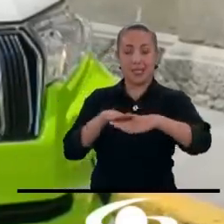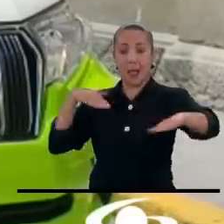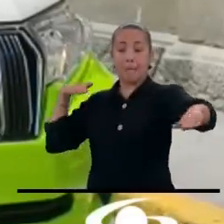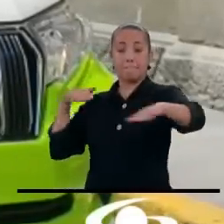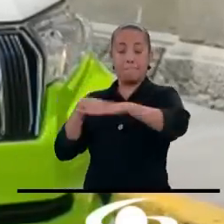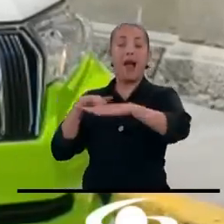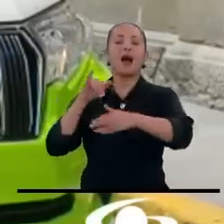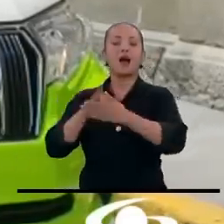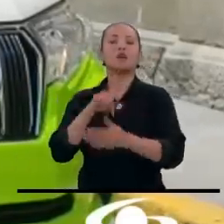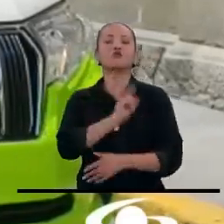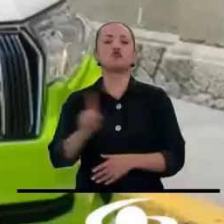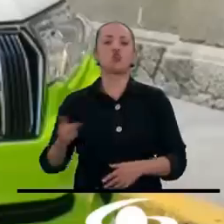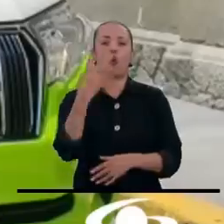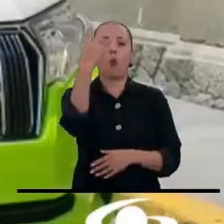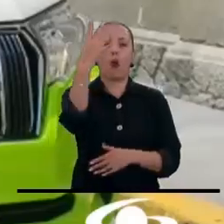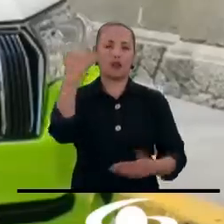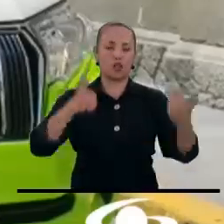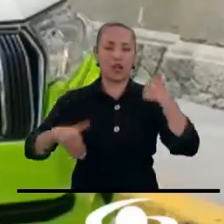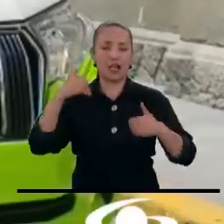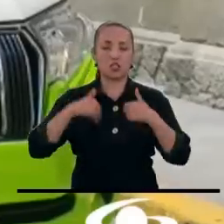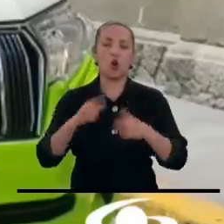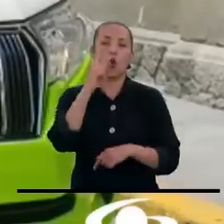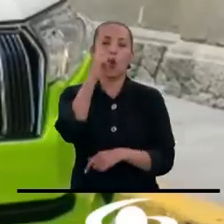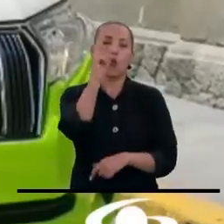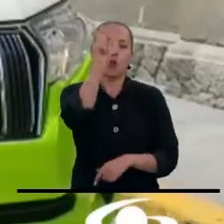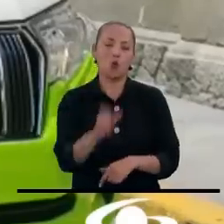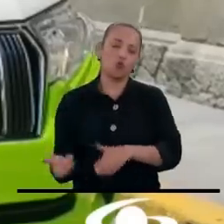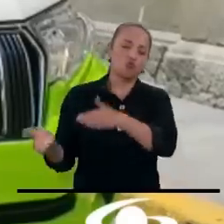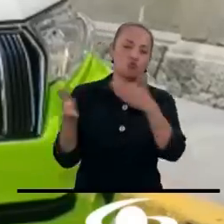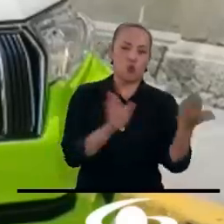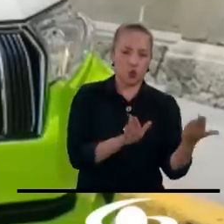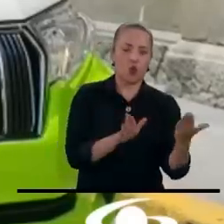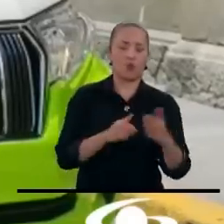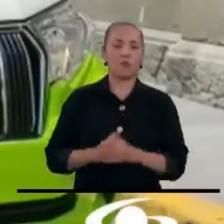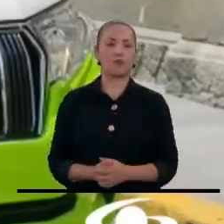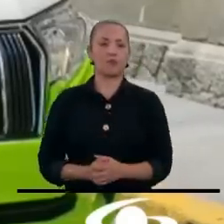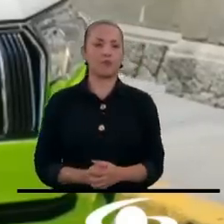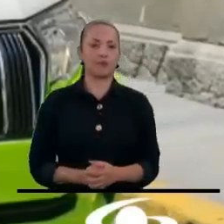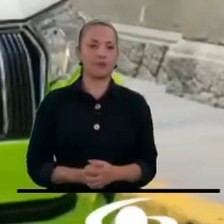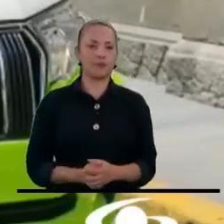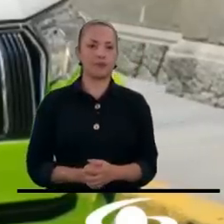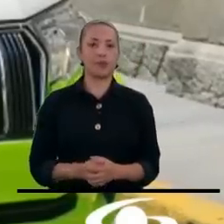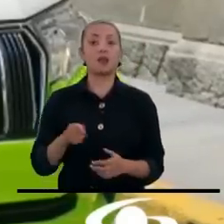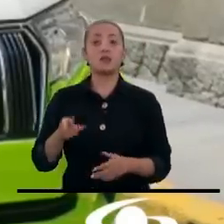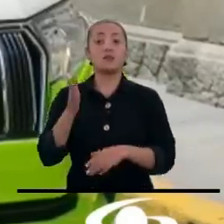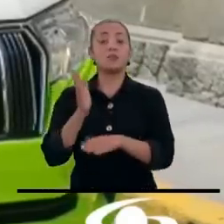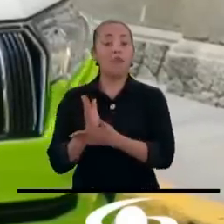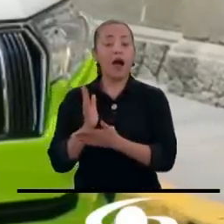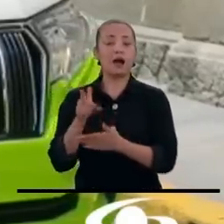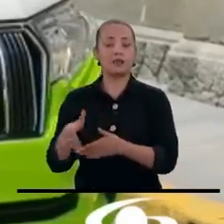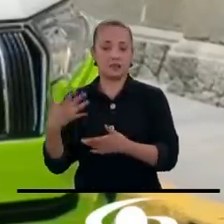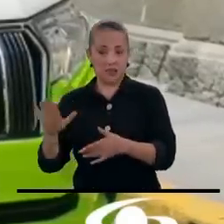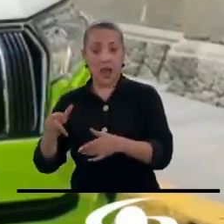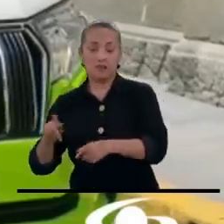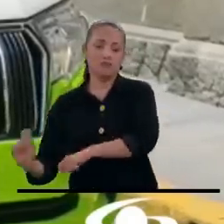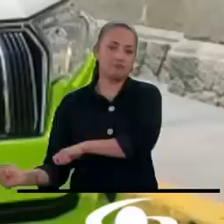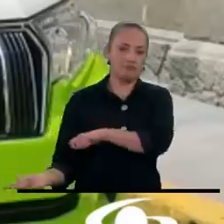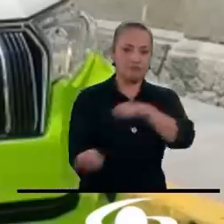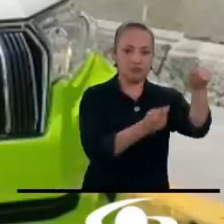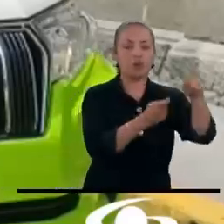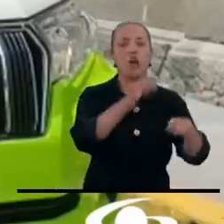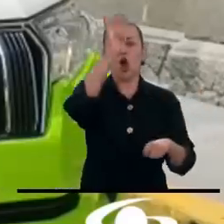lesionadas 4 personas y lamentablemente fallece una en vía. Estas personas son trasladadas a centro médico